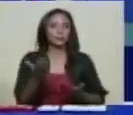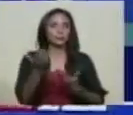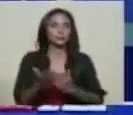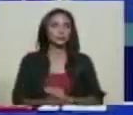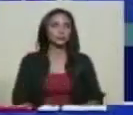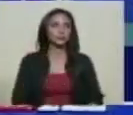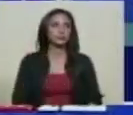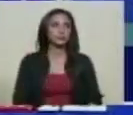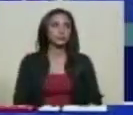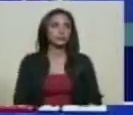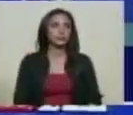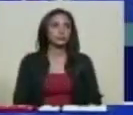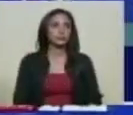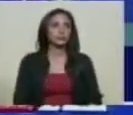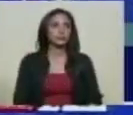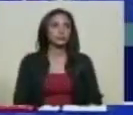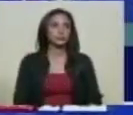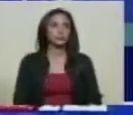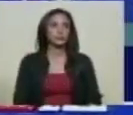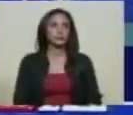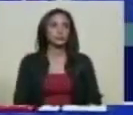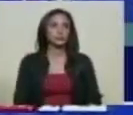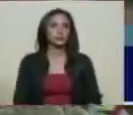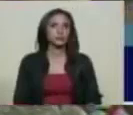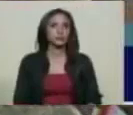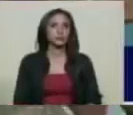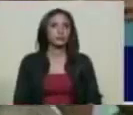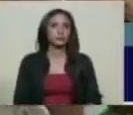de Bolívar Amazonas,